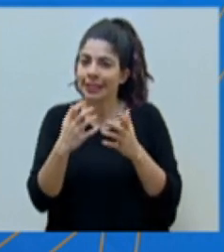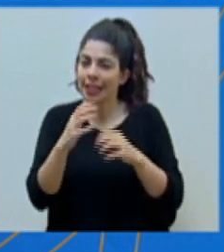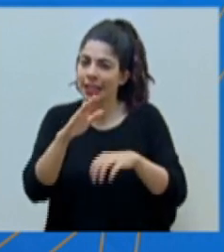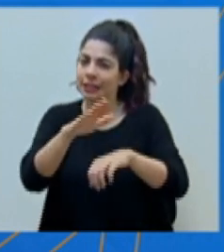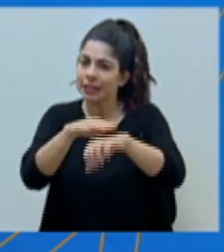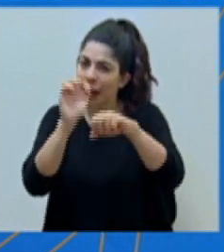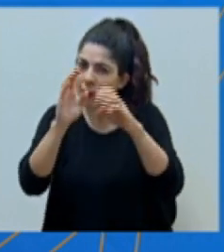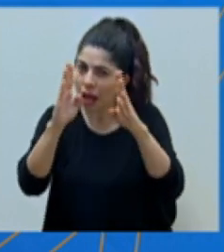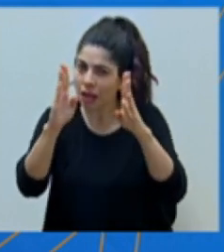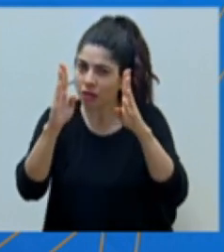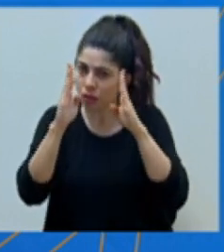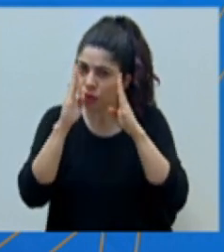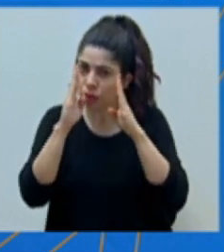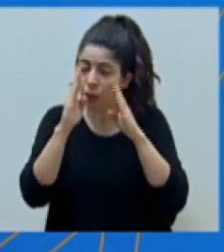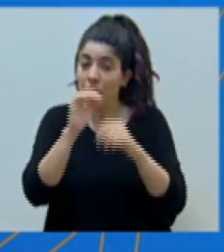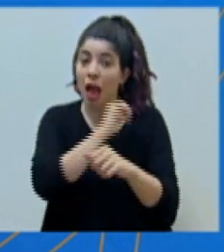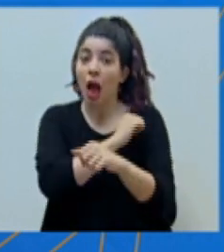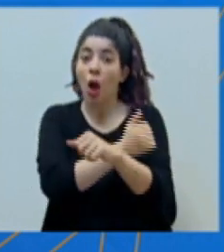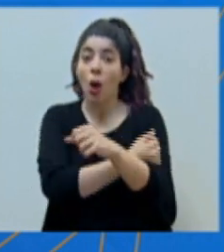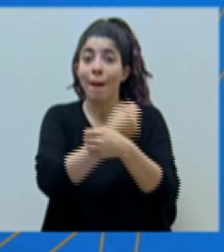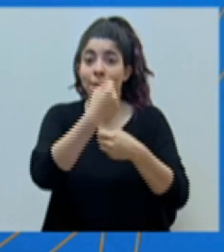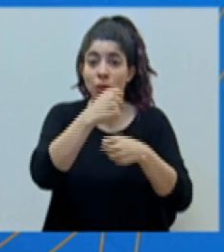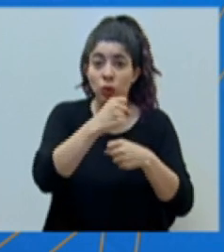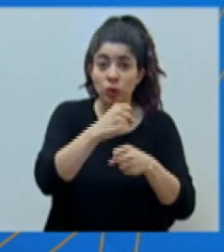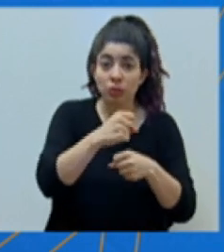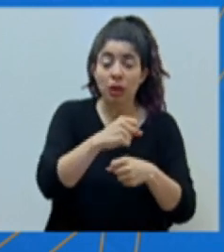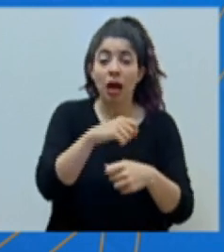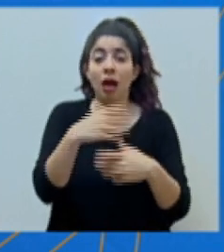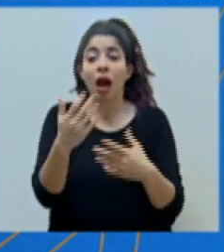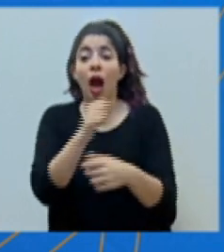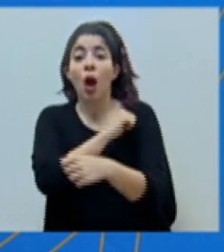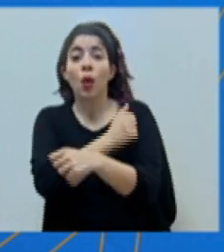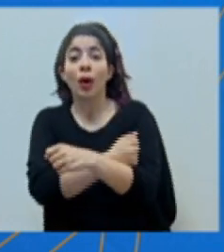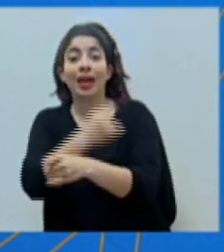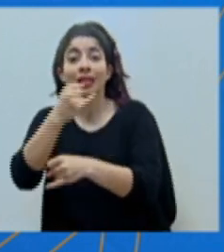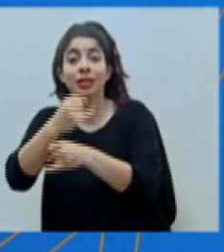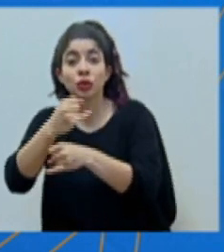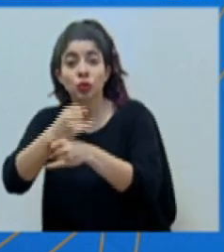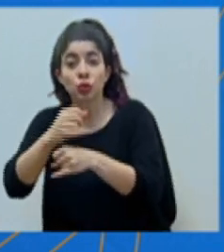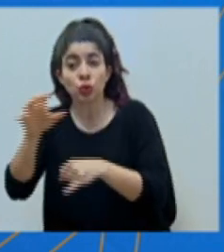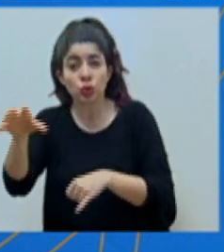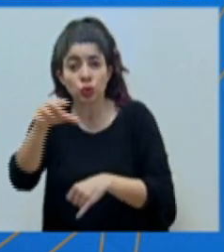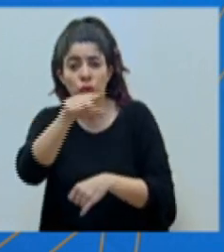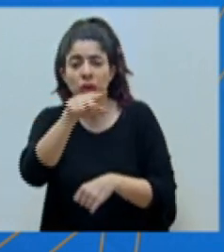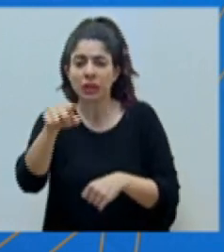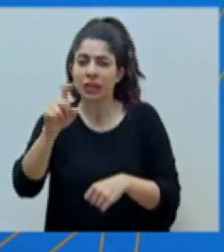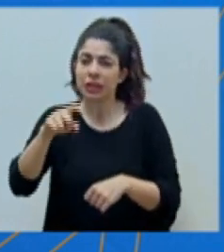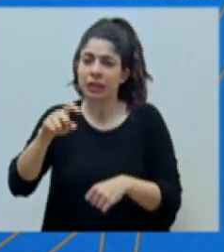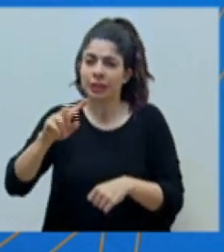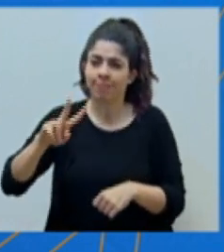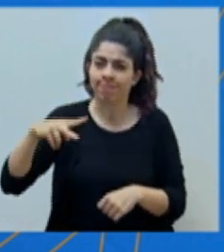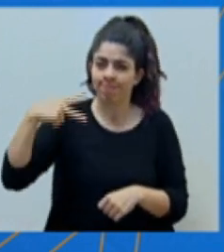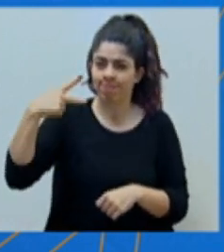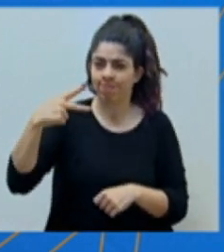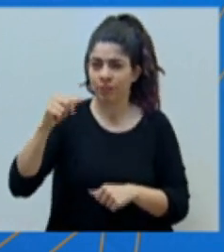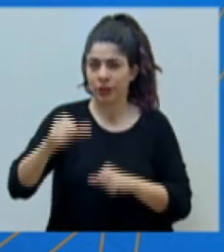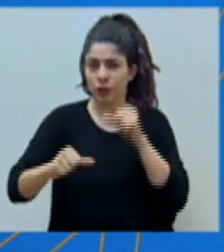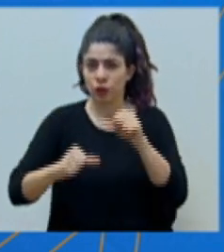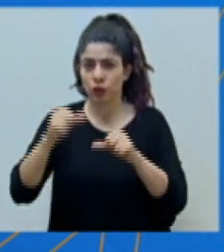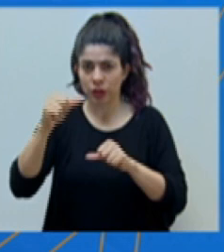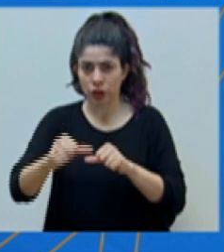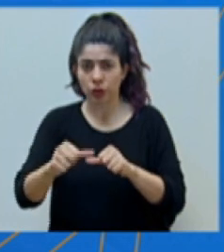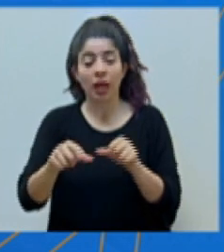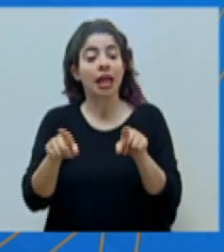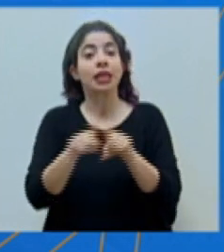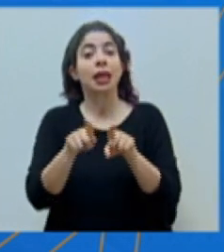la atención a las autoridades municipales, las autoridades institucionales locales, para redoblar el esfuerzo, también